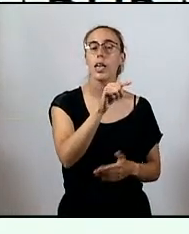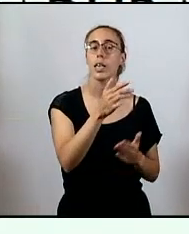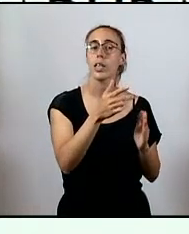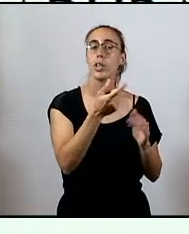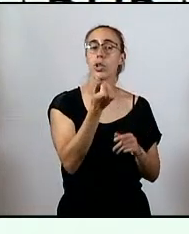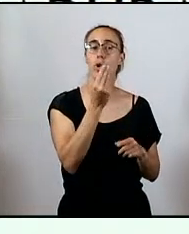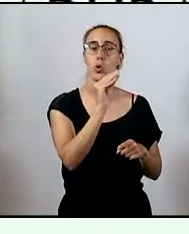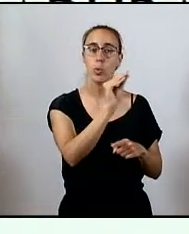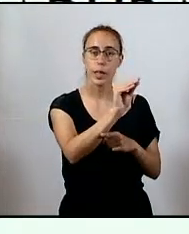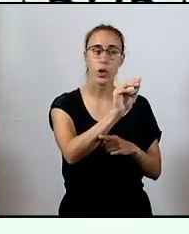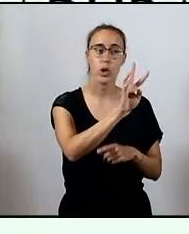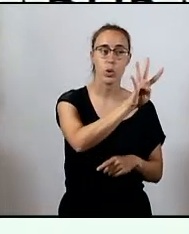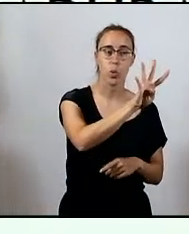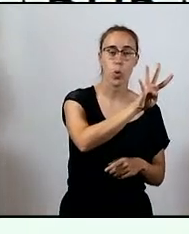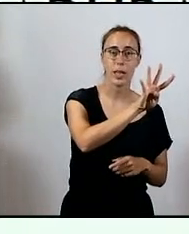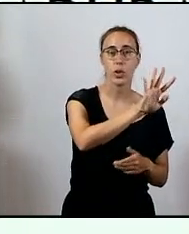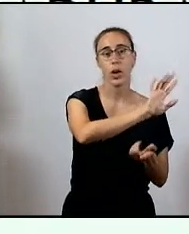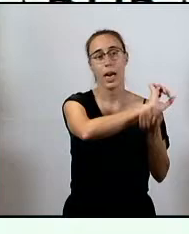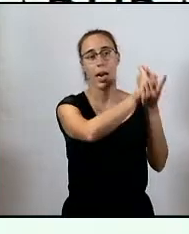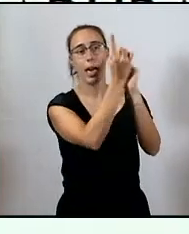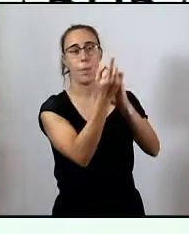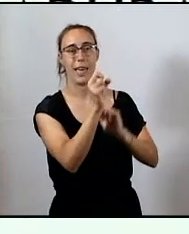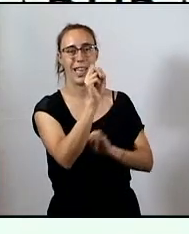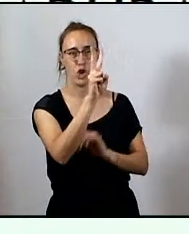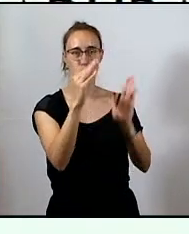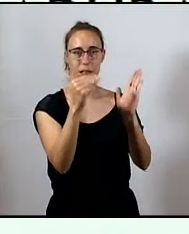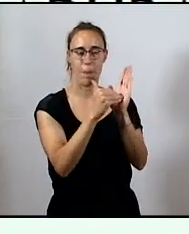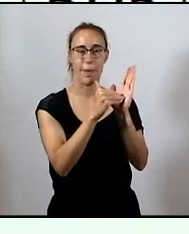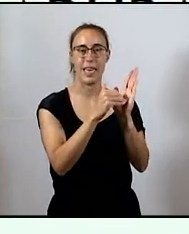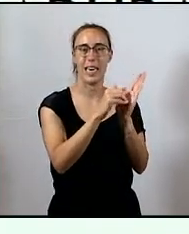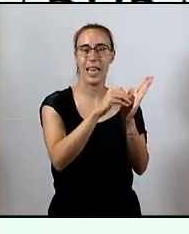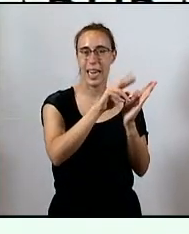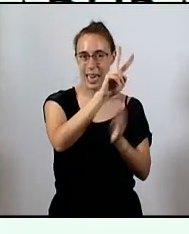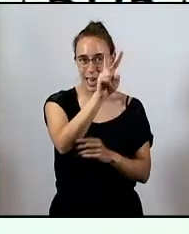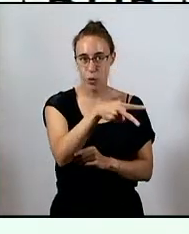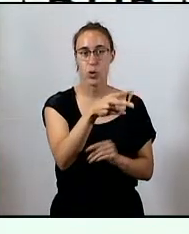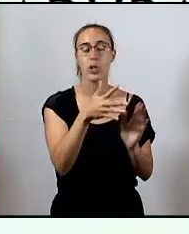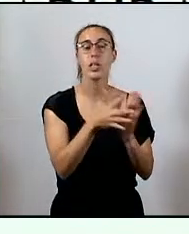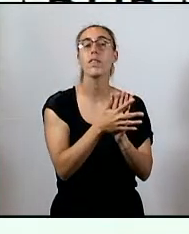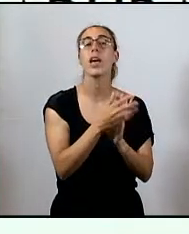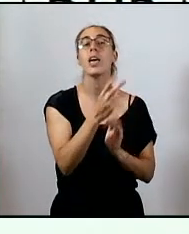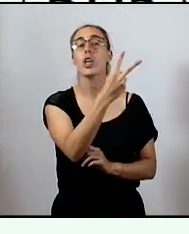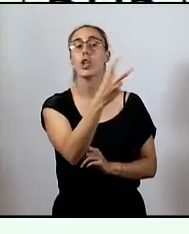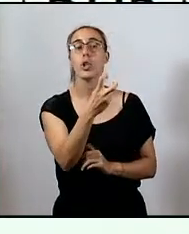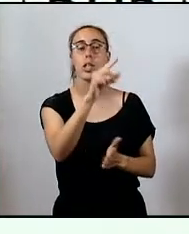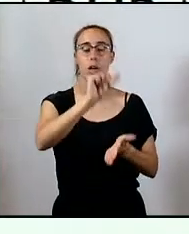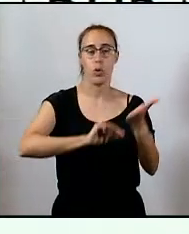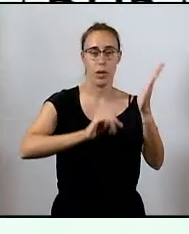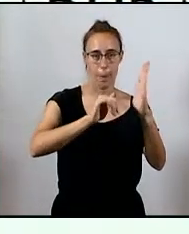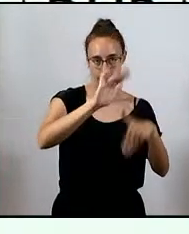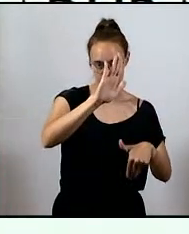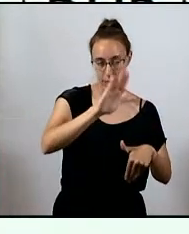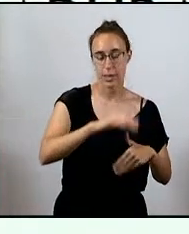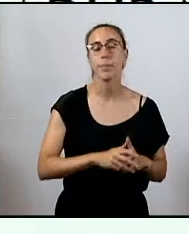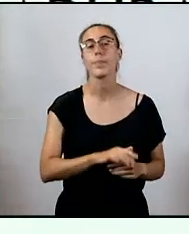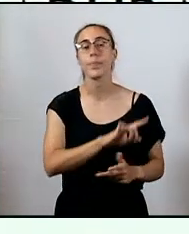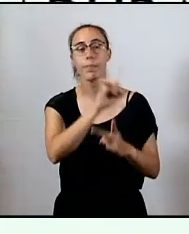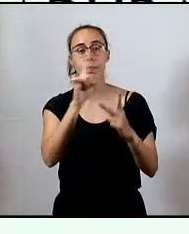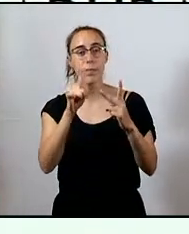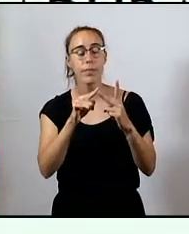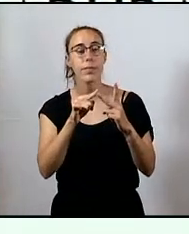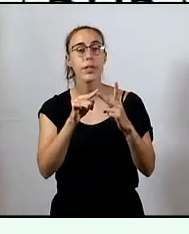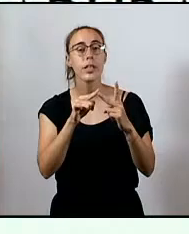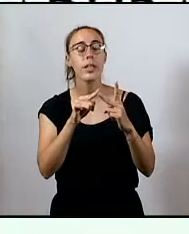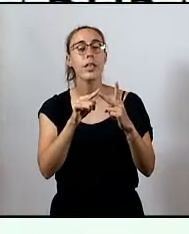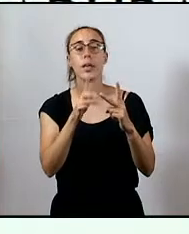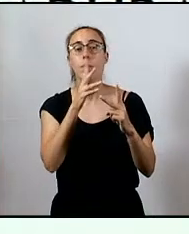de 4 a 14.000 euros, con más de 200 contrataciones previstas. En la segunda línea, la adaptación del